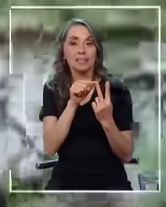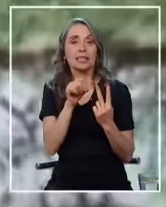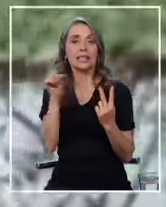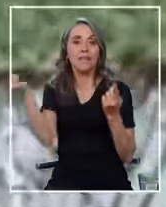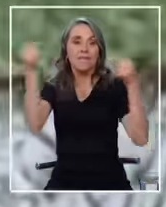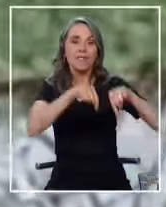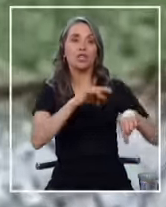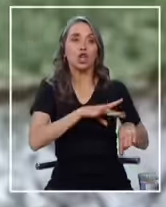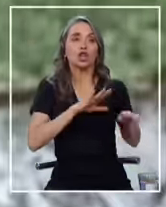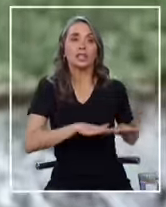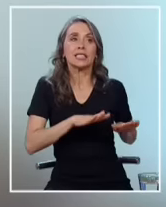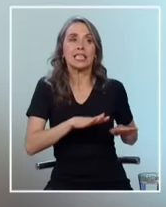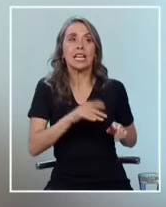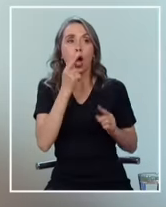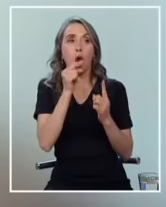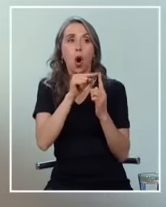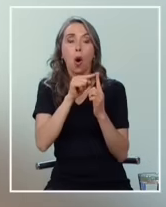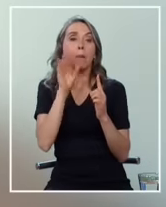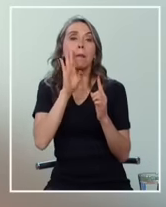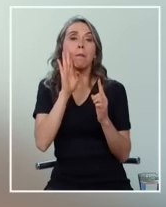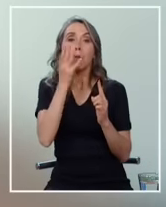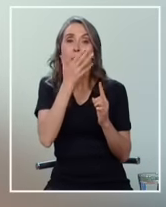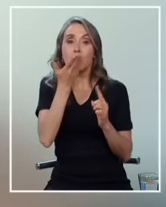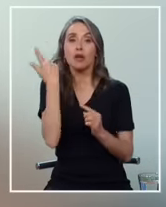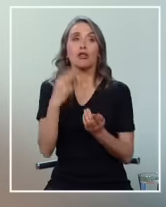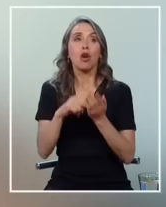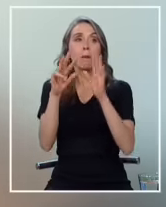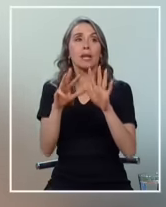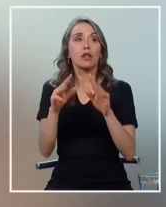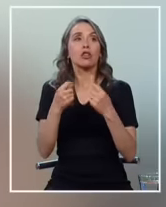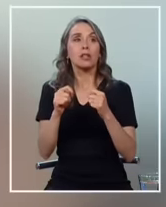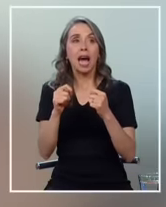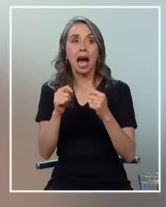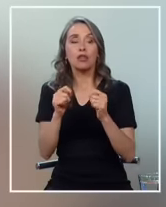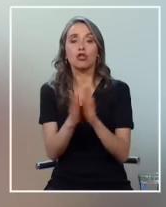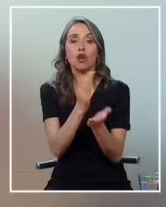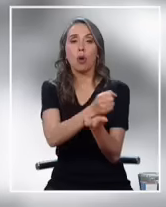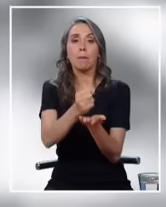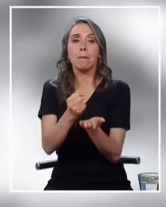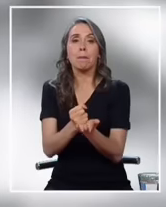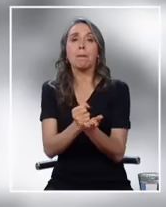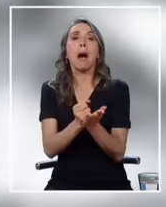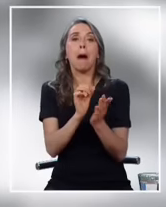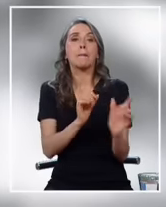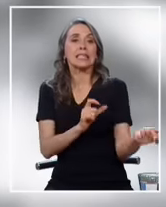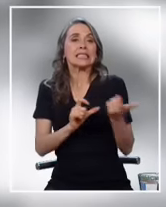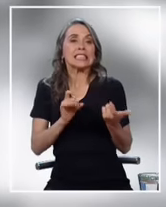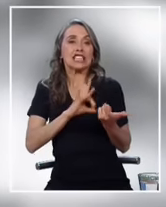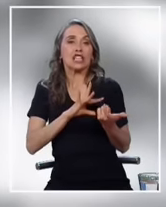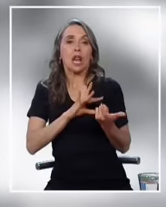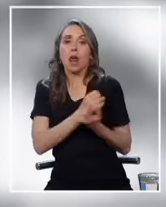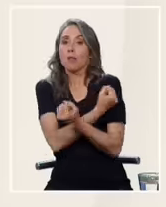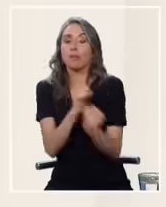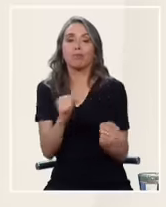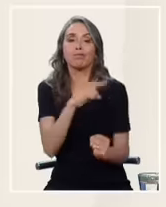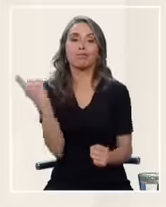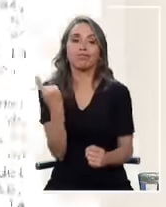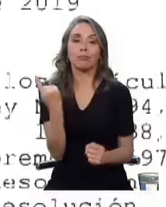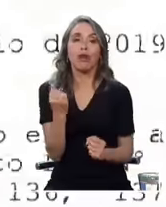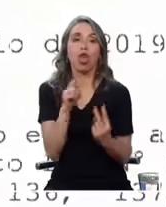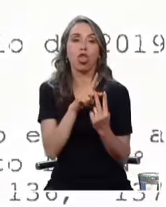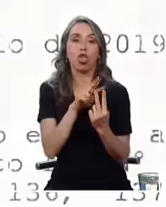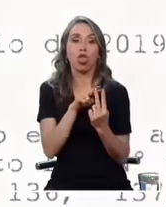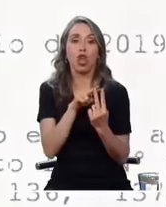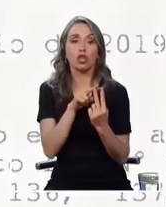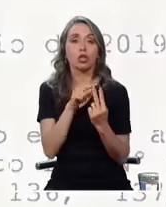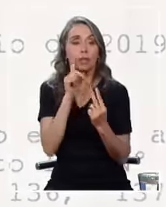en Chile. Este último, de hecho, intentó en 2019 regular su situación migratoria sin éxito en nuestro país. Ambos